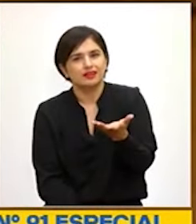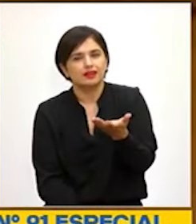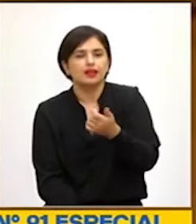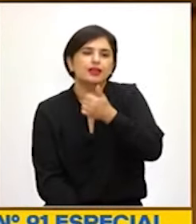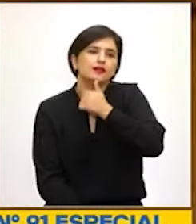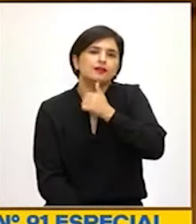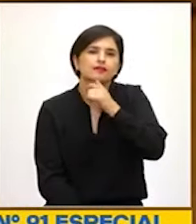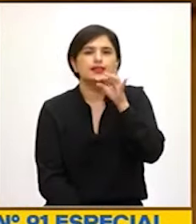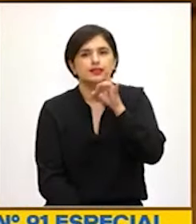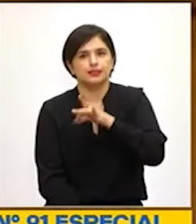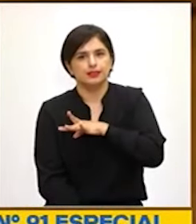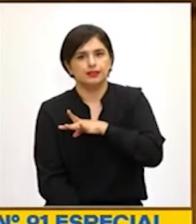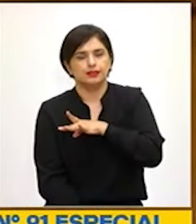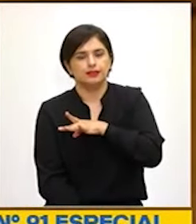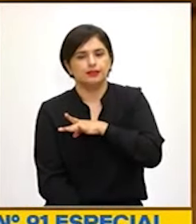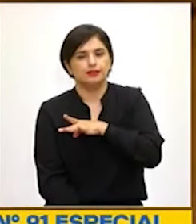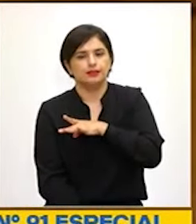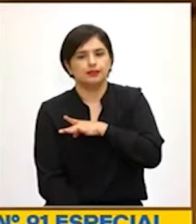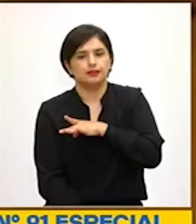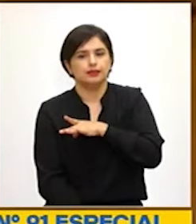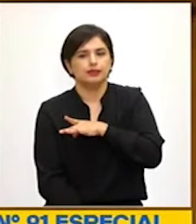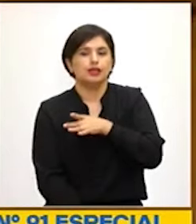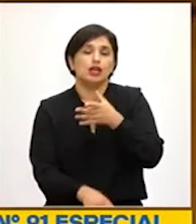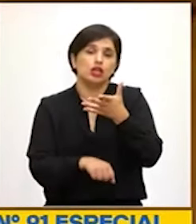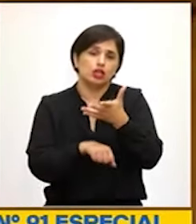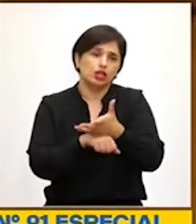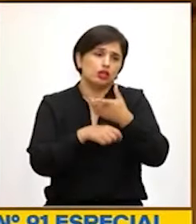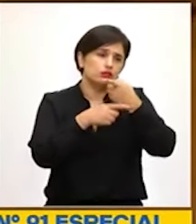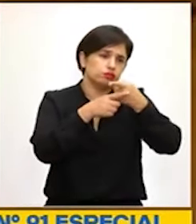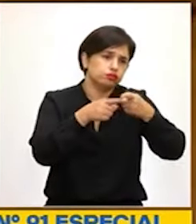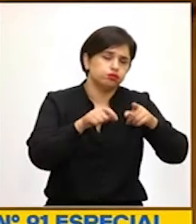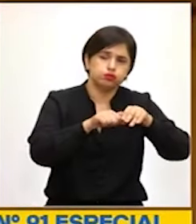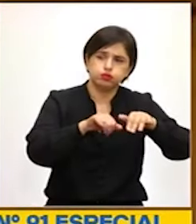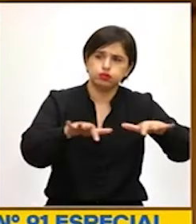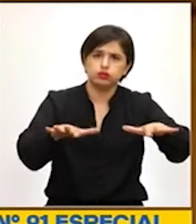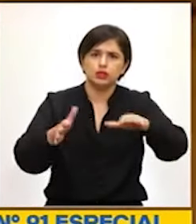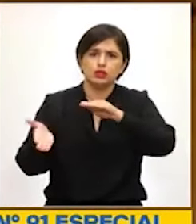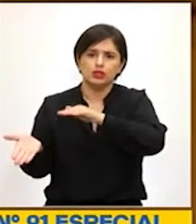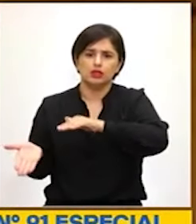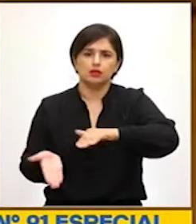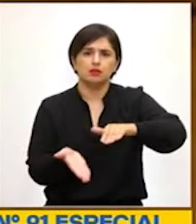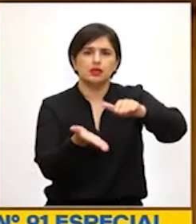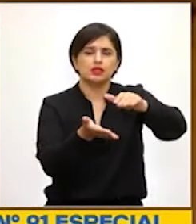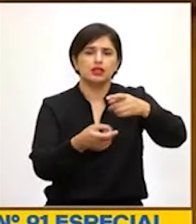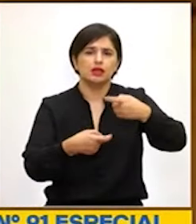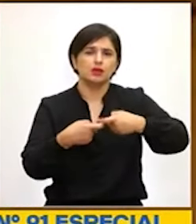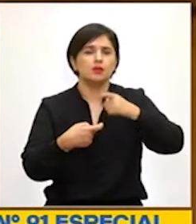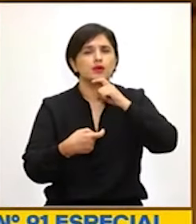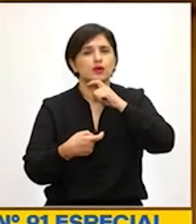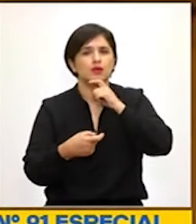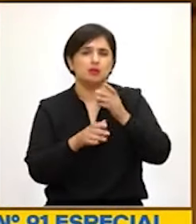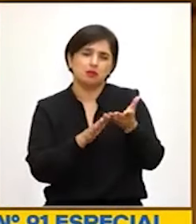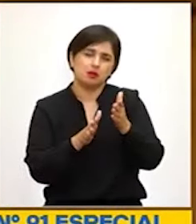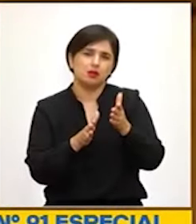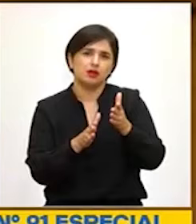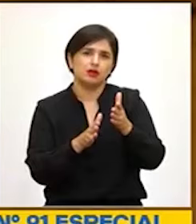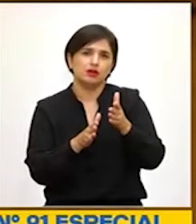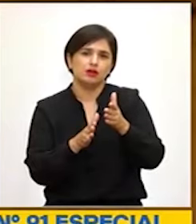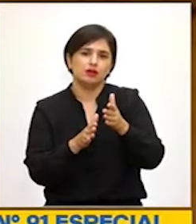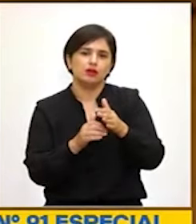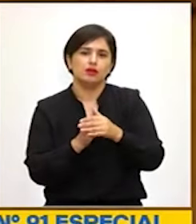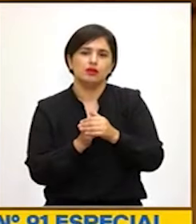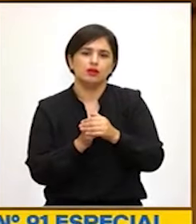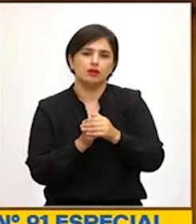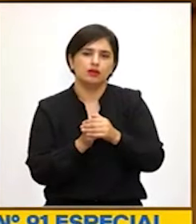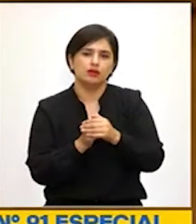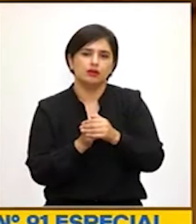chile y aquí han habido sendos discursos de que hay que diversificar que mandamos cobre medianamente procesado y lo importamos verdad a alttos